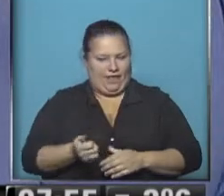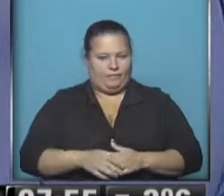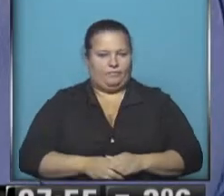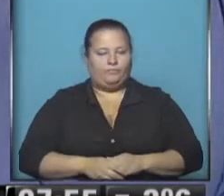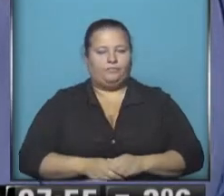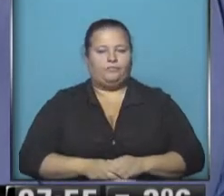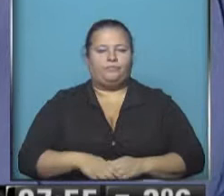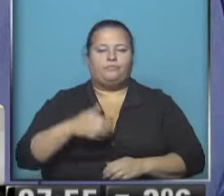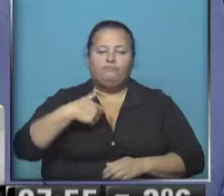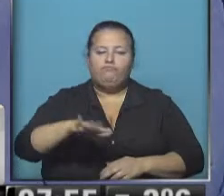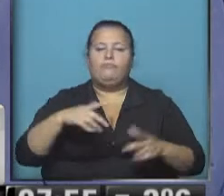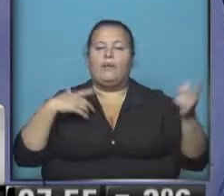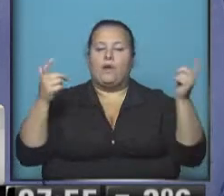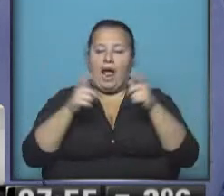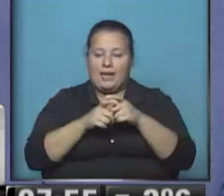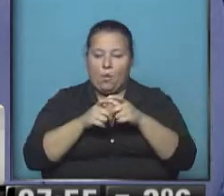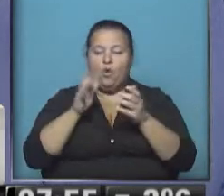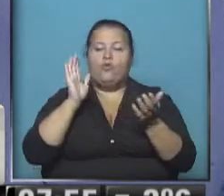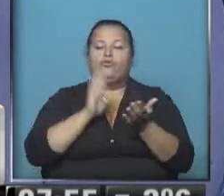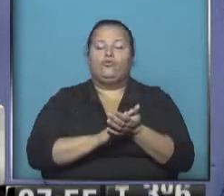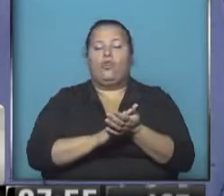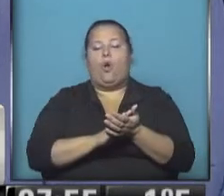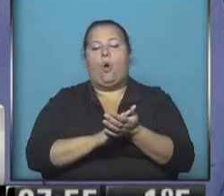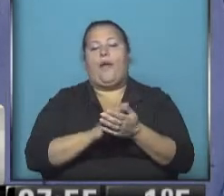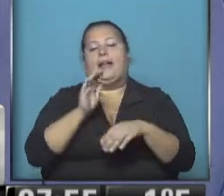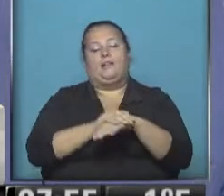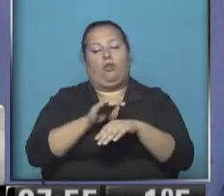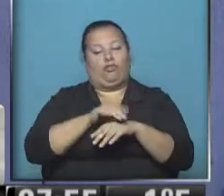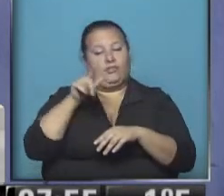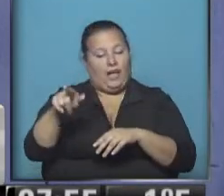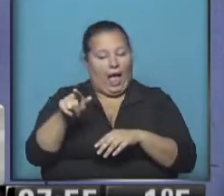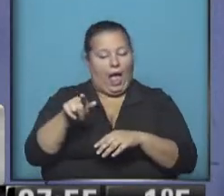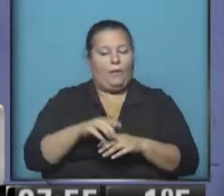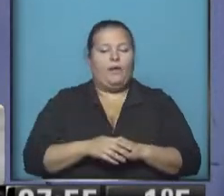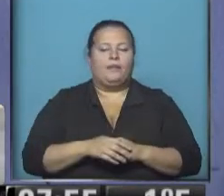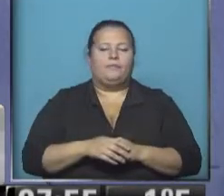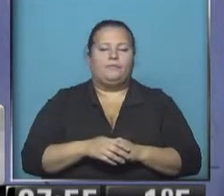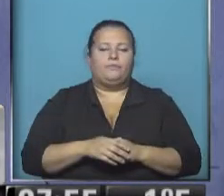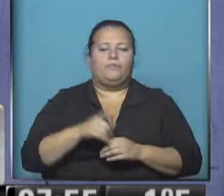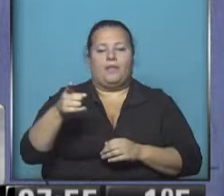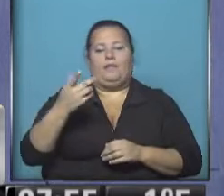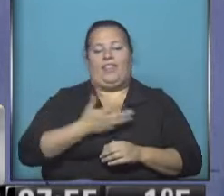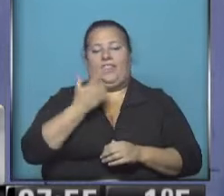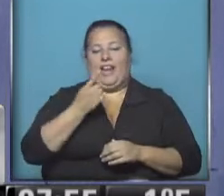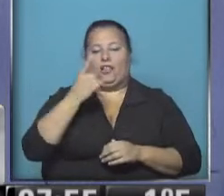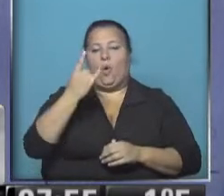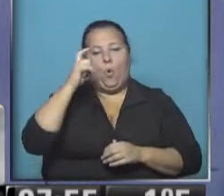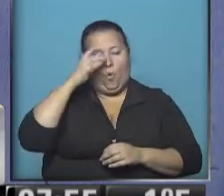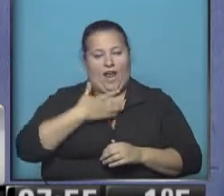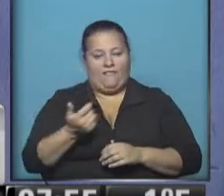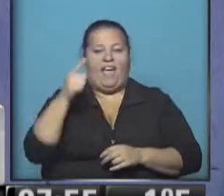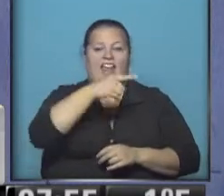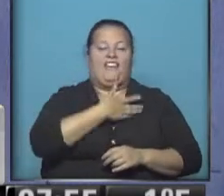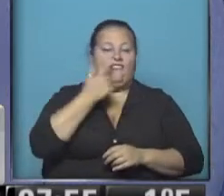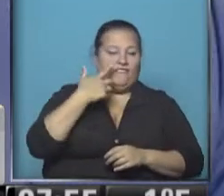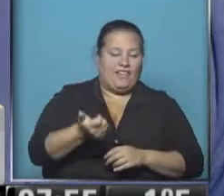Hemos llevado adelante un encuentro vinculado, por un lado, al compromiso que él tiene como directivo de la UEFA ante la FIFA,